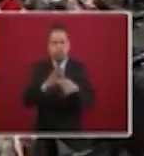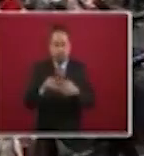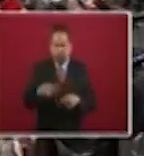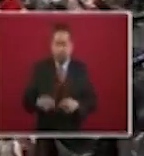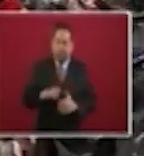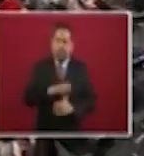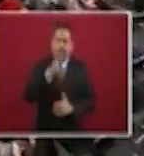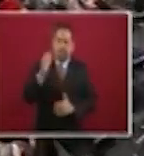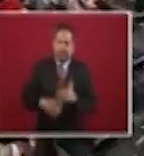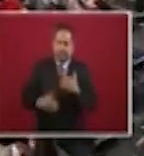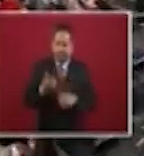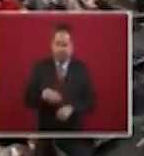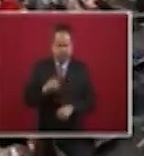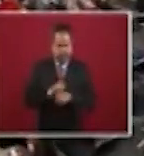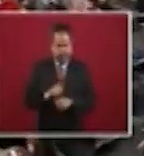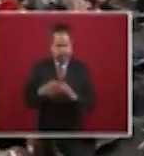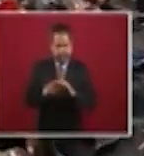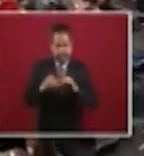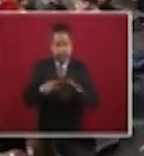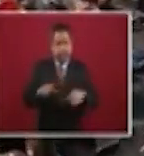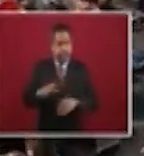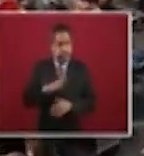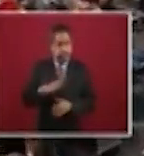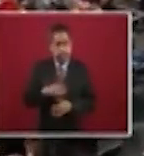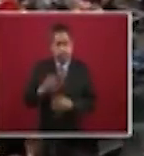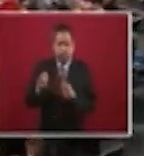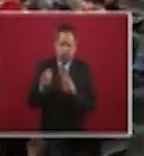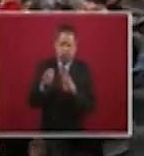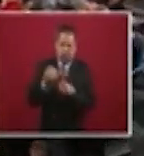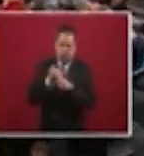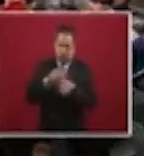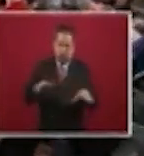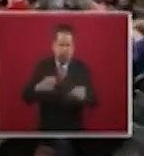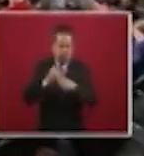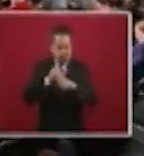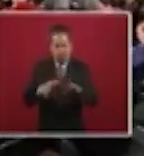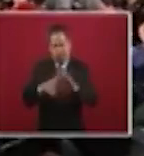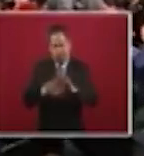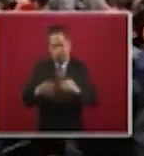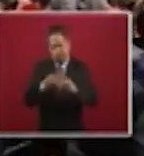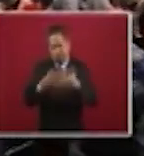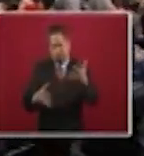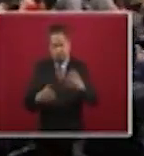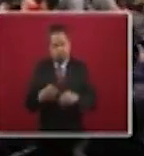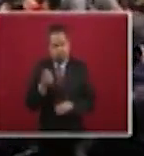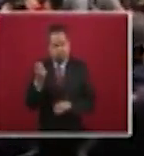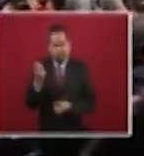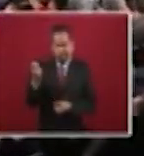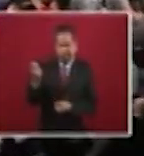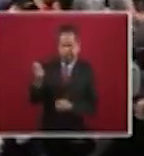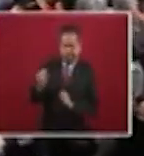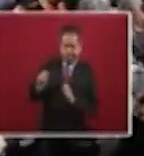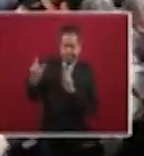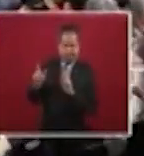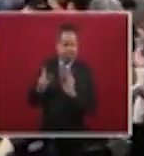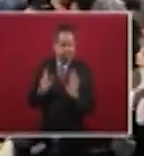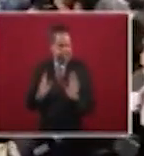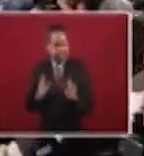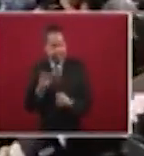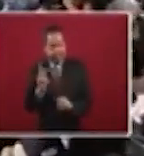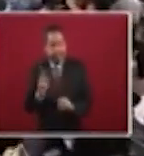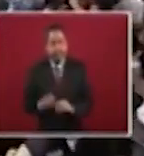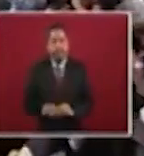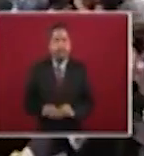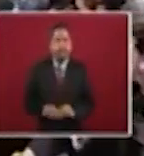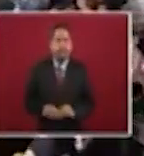presidente trump le sube los aranceles al acero de china y de méxico pero eso es tomado